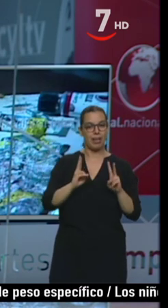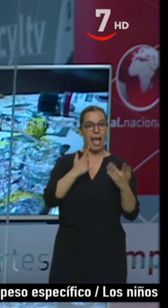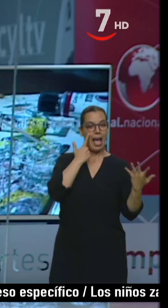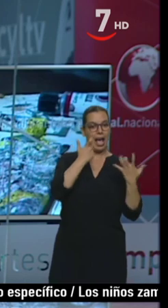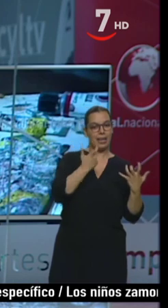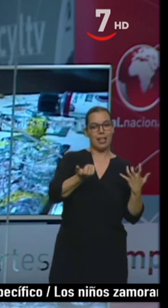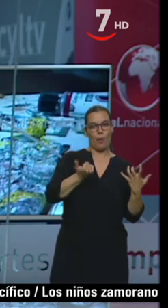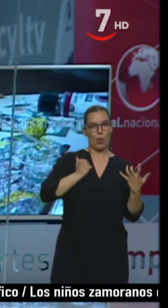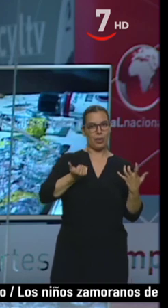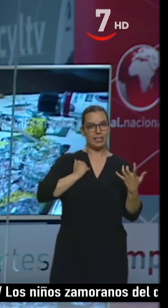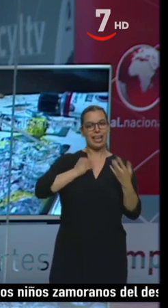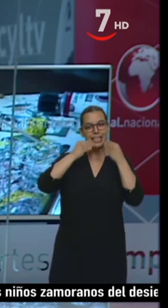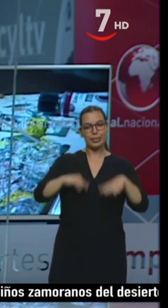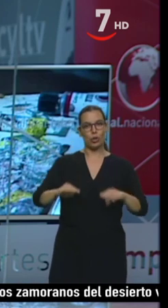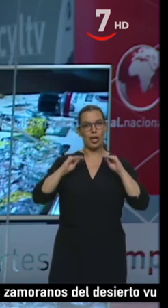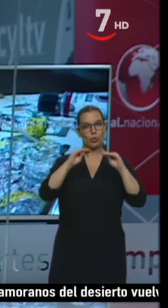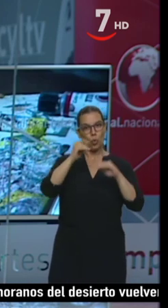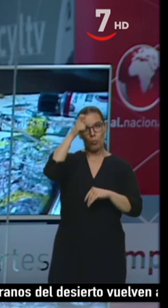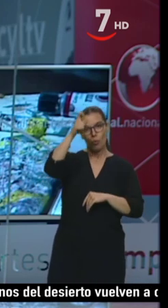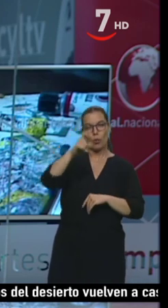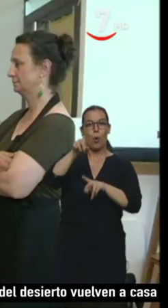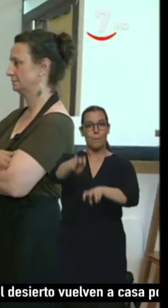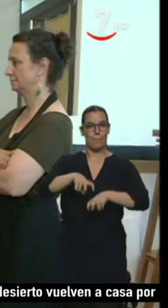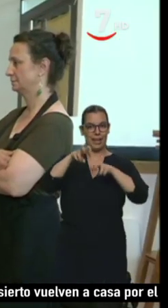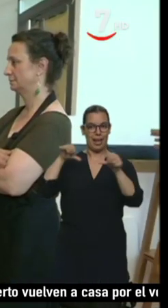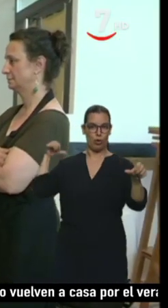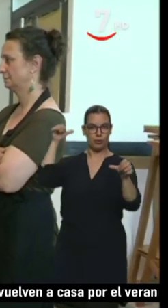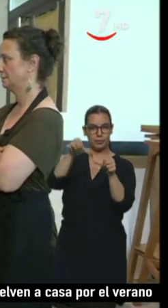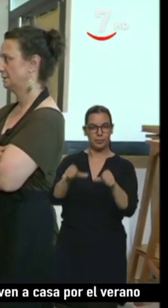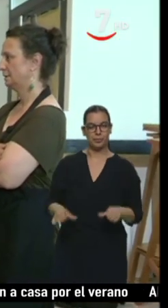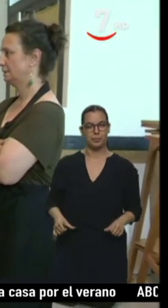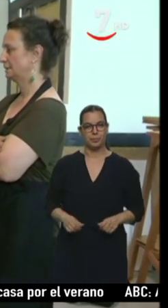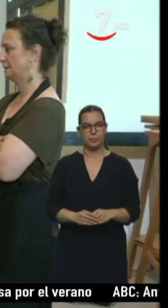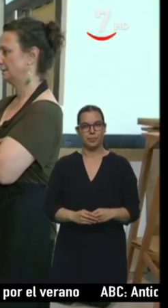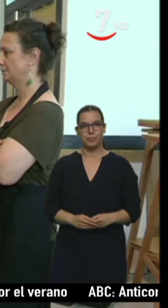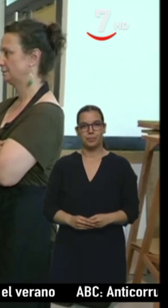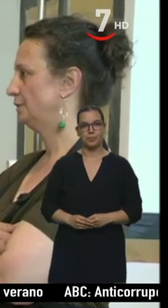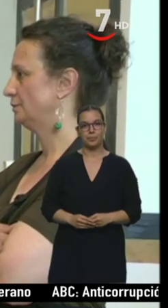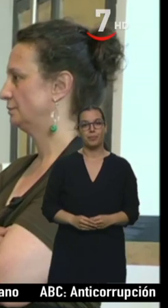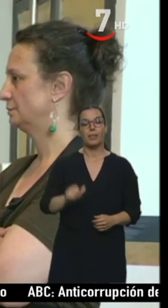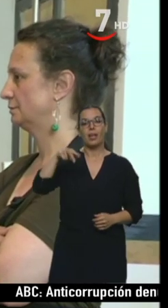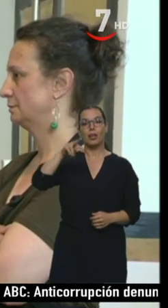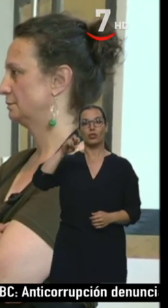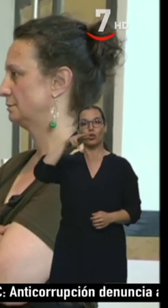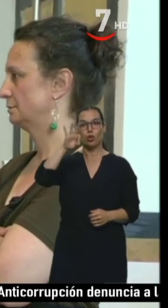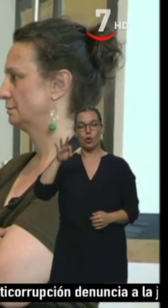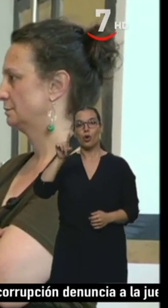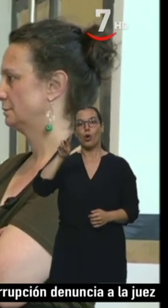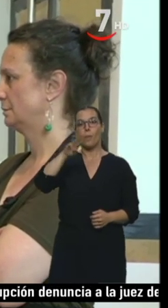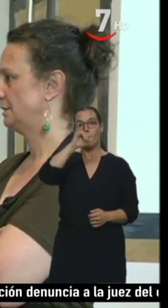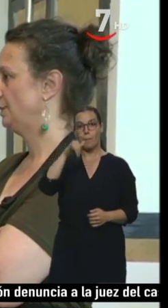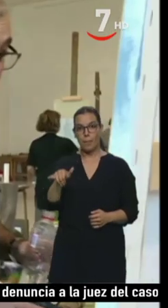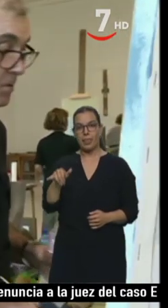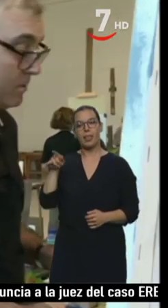el pasado minero de esta localidad. Antonio López cierra en Fabero su participación